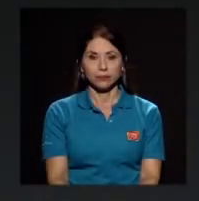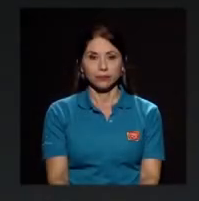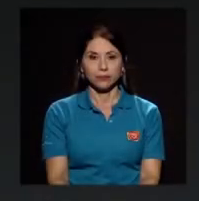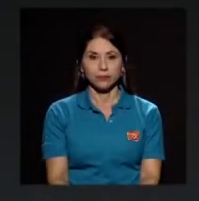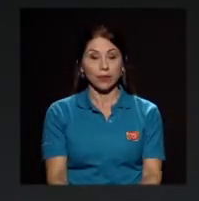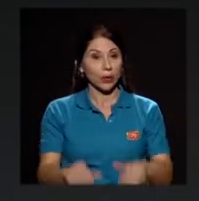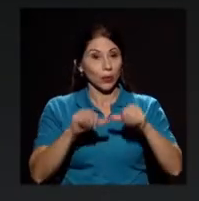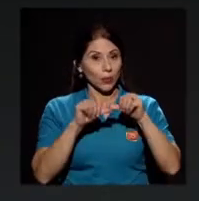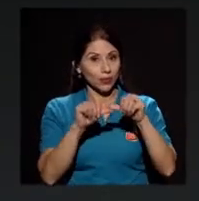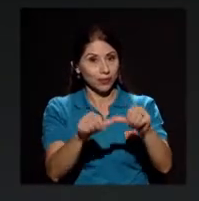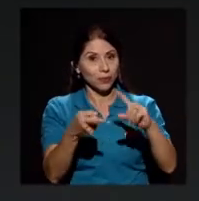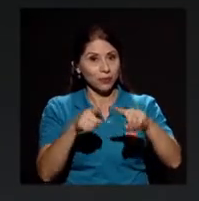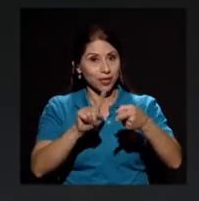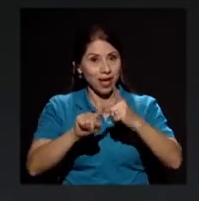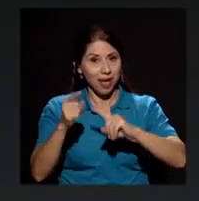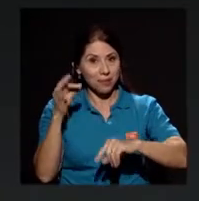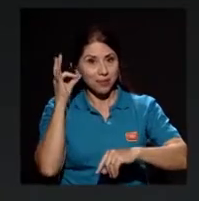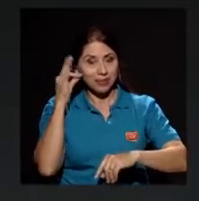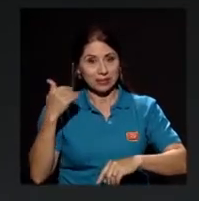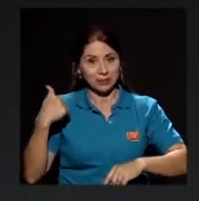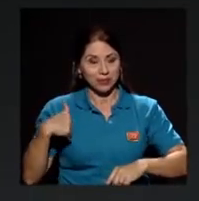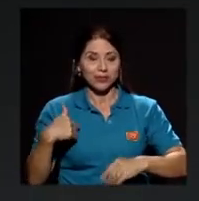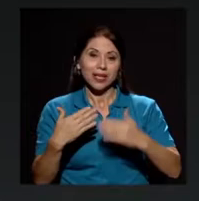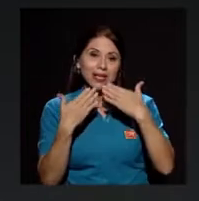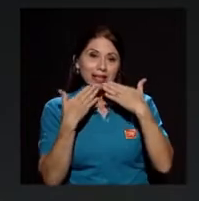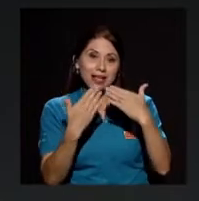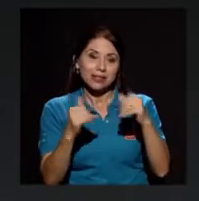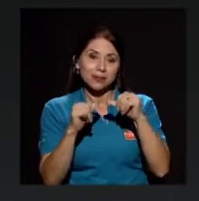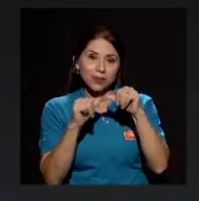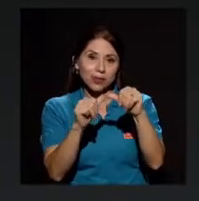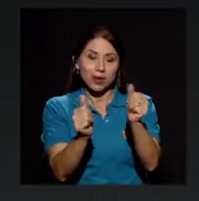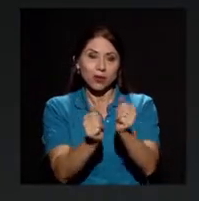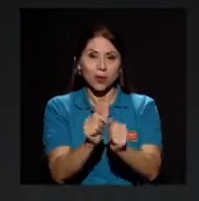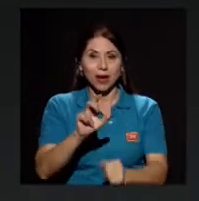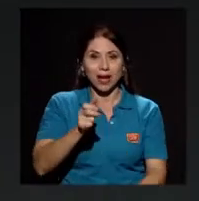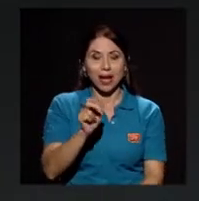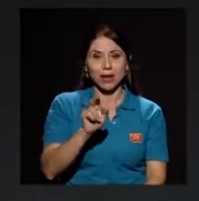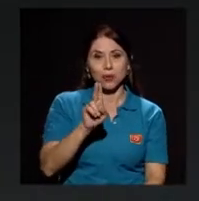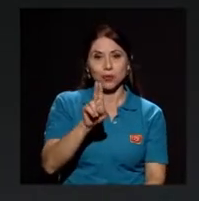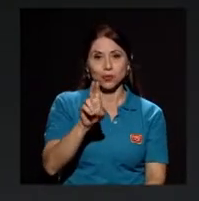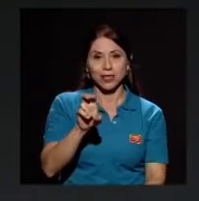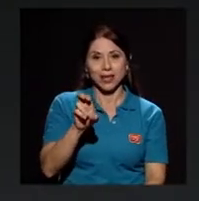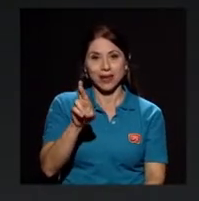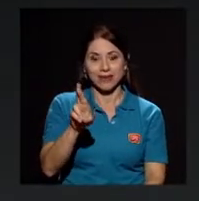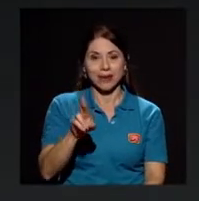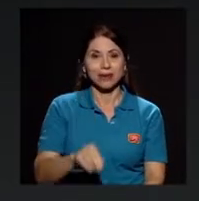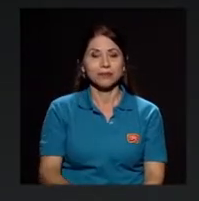continuamos amigas y amigos y gracias por permanecer con canal cr